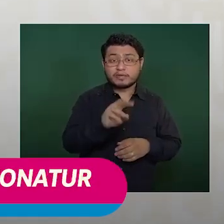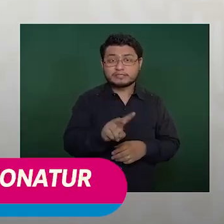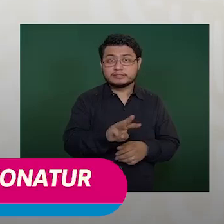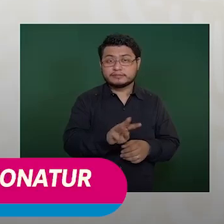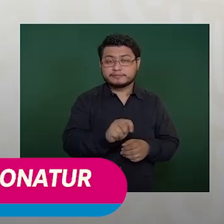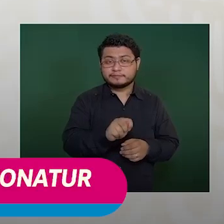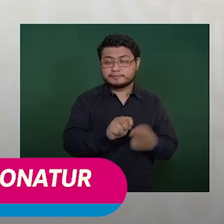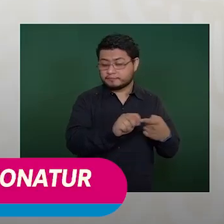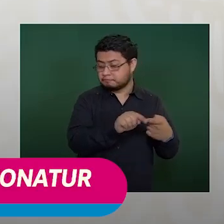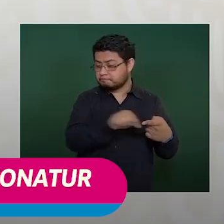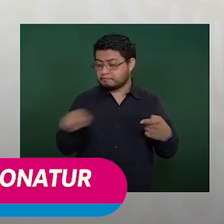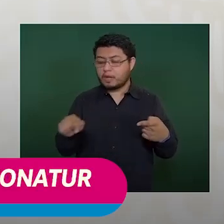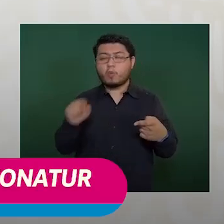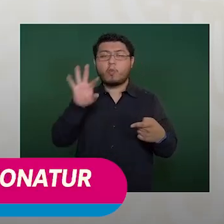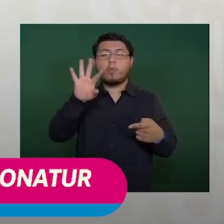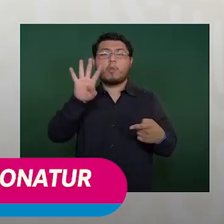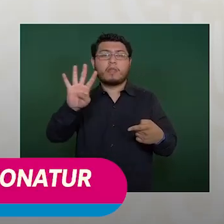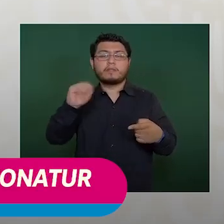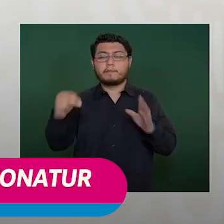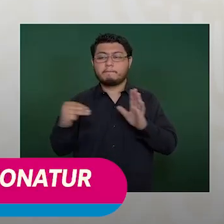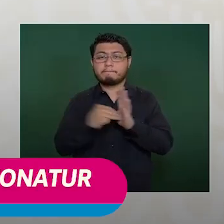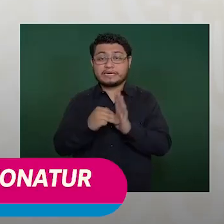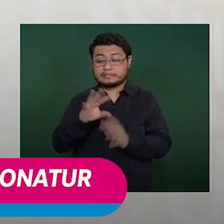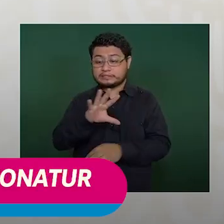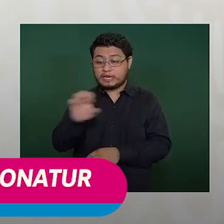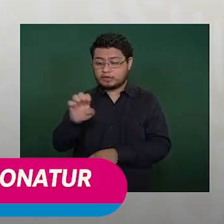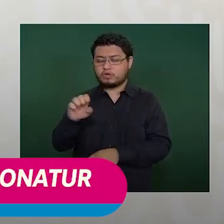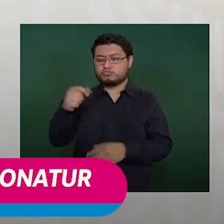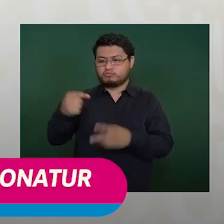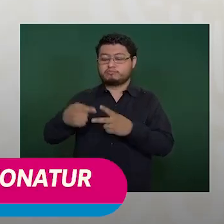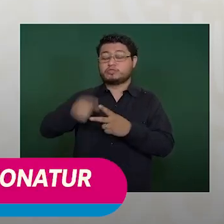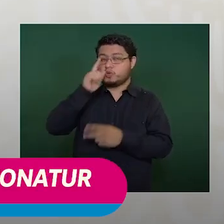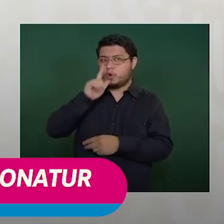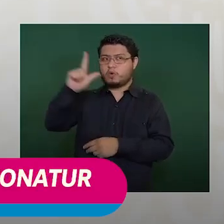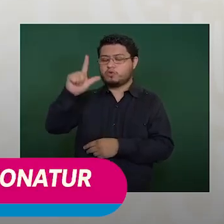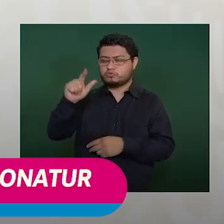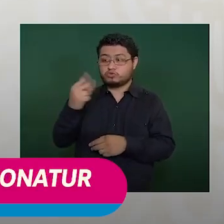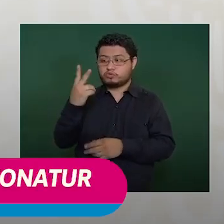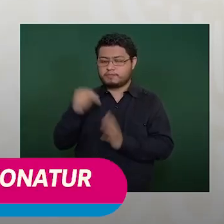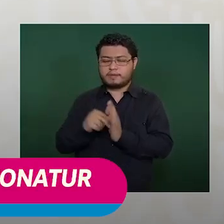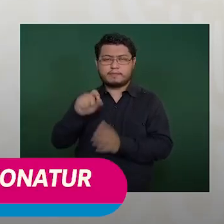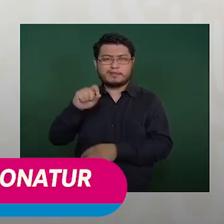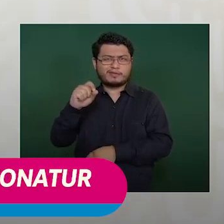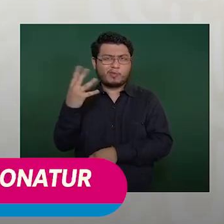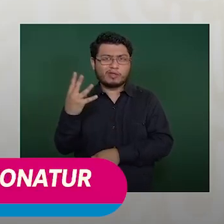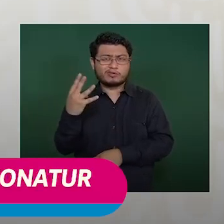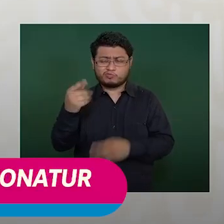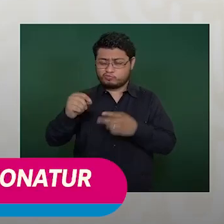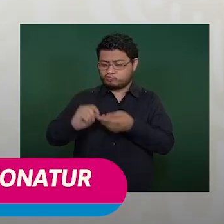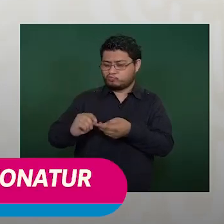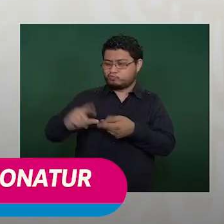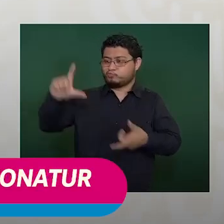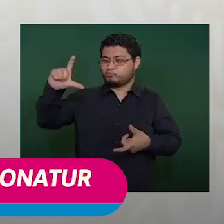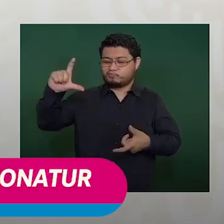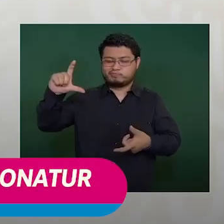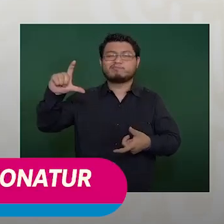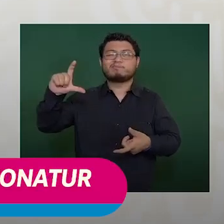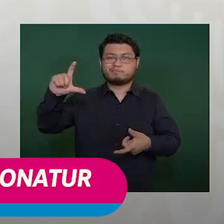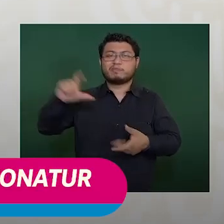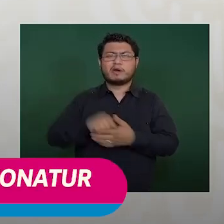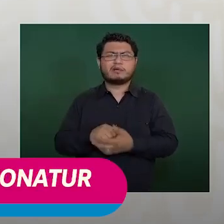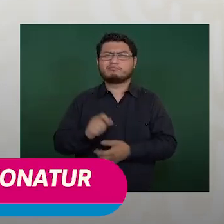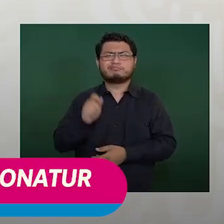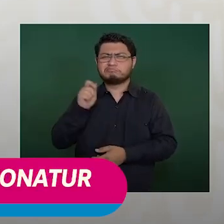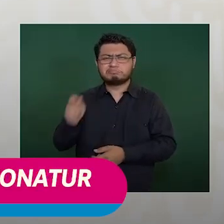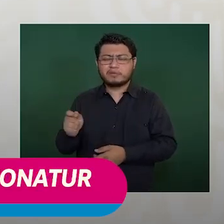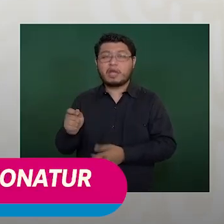a 4.521 megawatts en el 2024. Esta capacidad aumentada garantiza